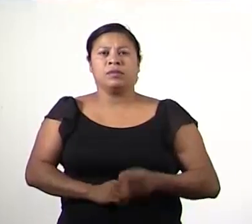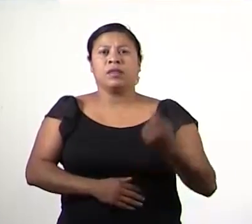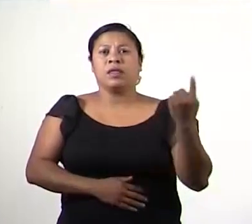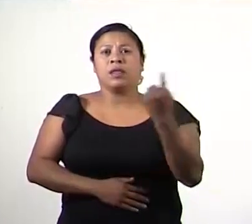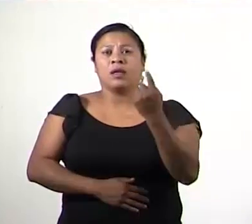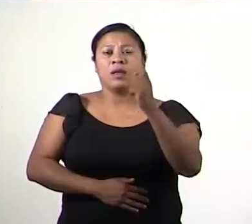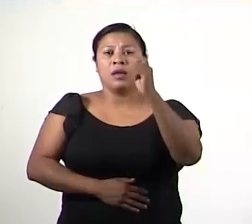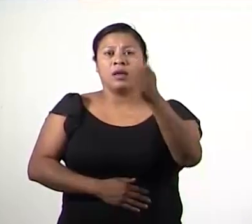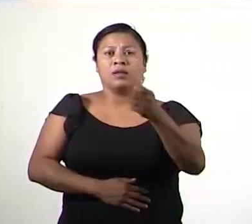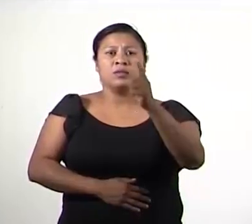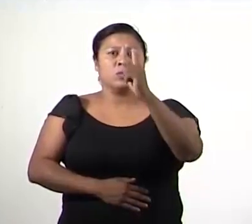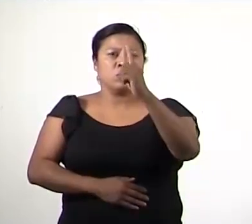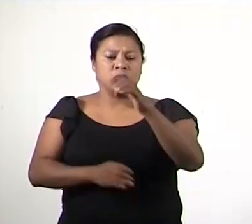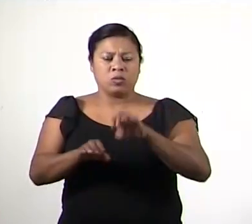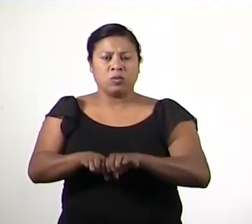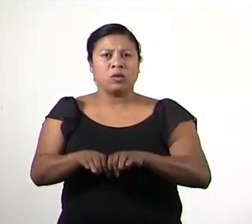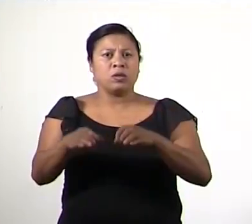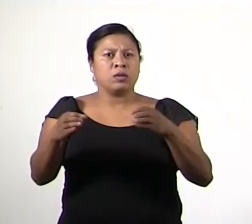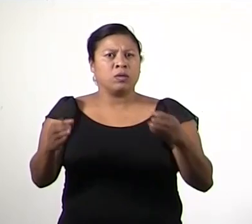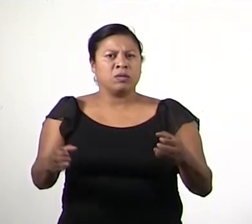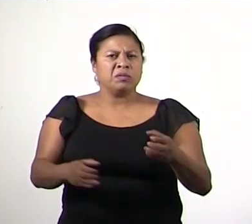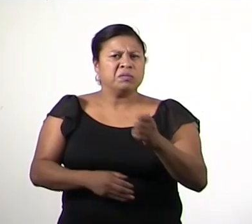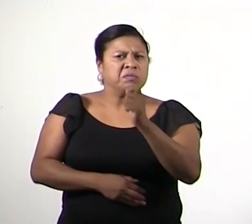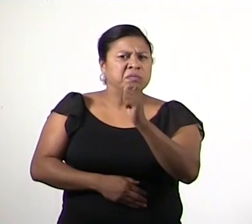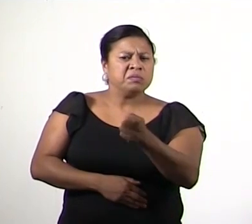¿qué es un cuento?